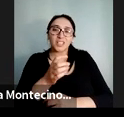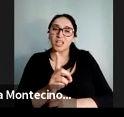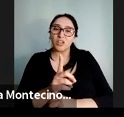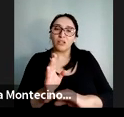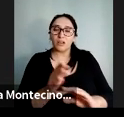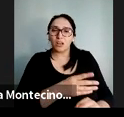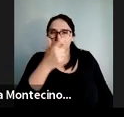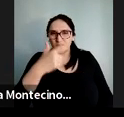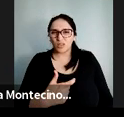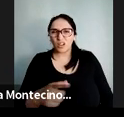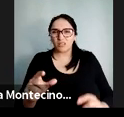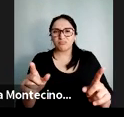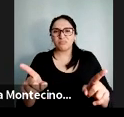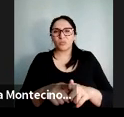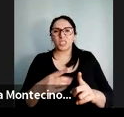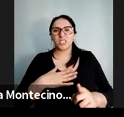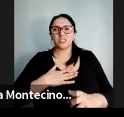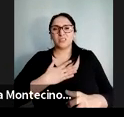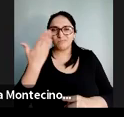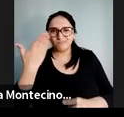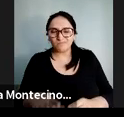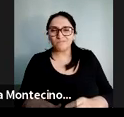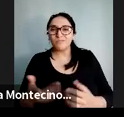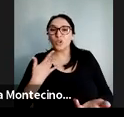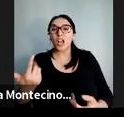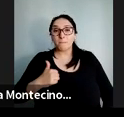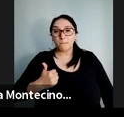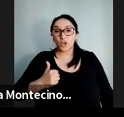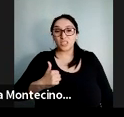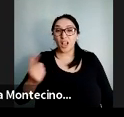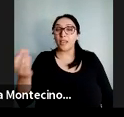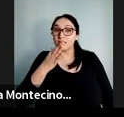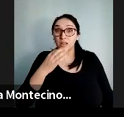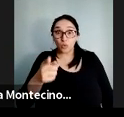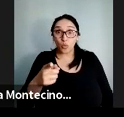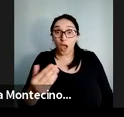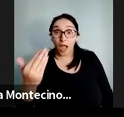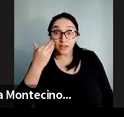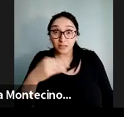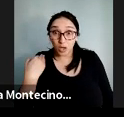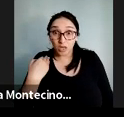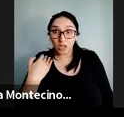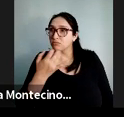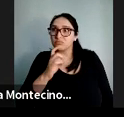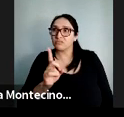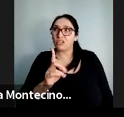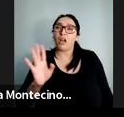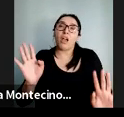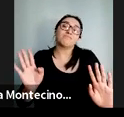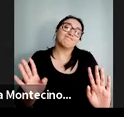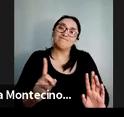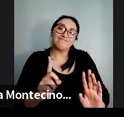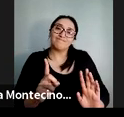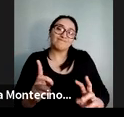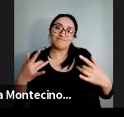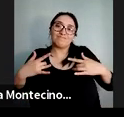ataca, es probable que las policías no aborden estos casos. Y es algo con lo que hemos tenido que luchar constantemente como